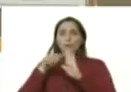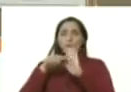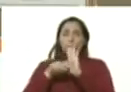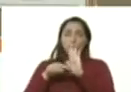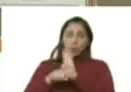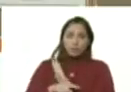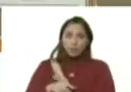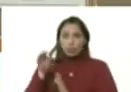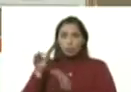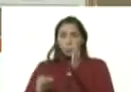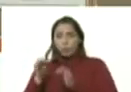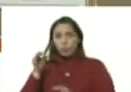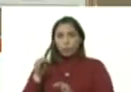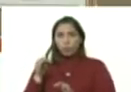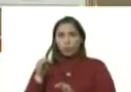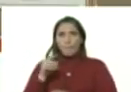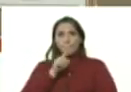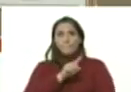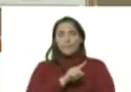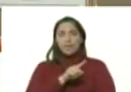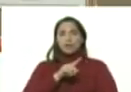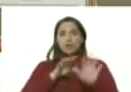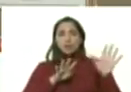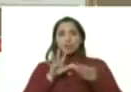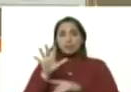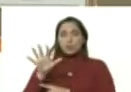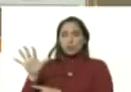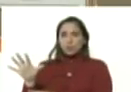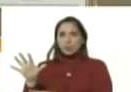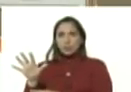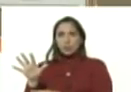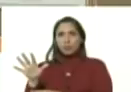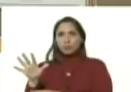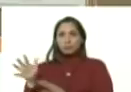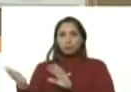de 1955 entre ambos estados.